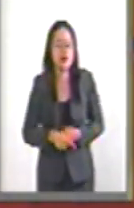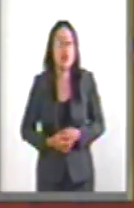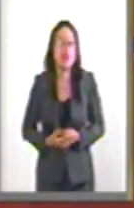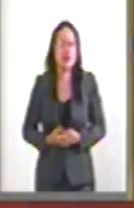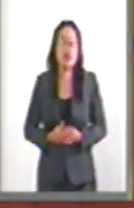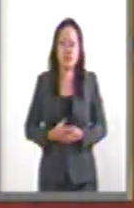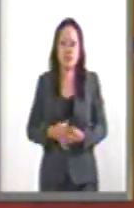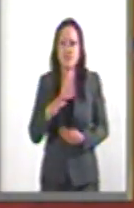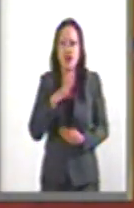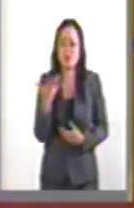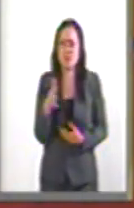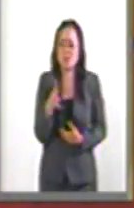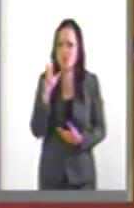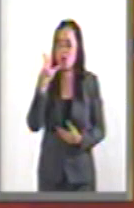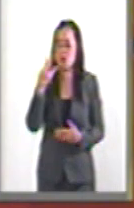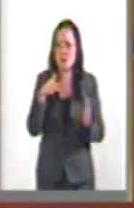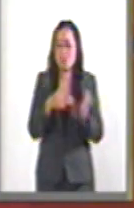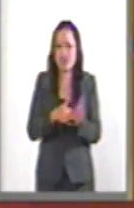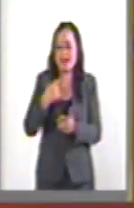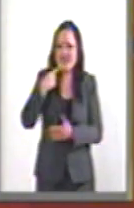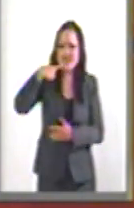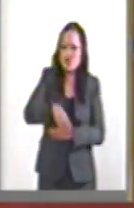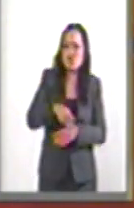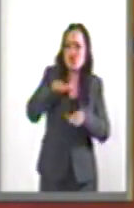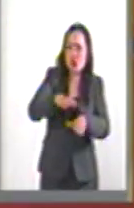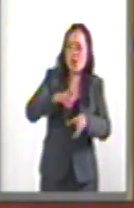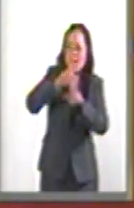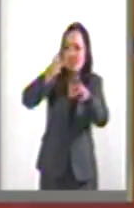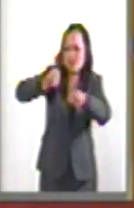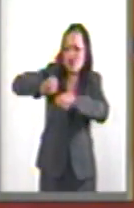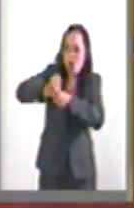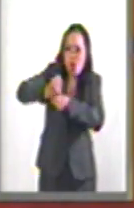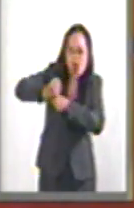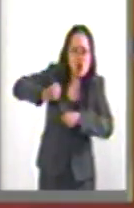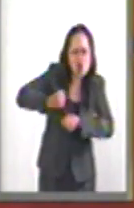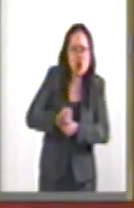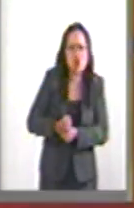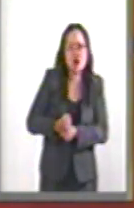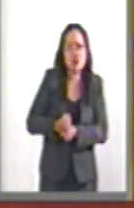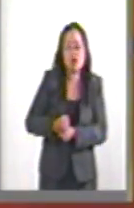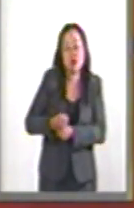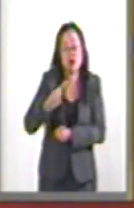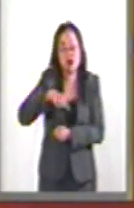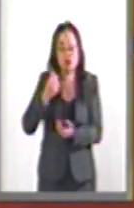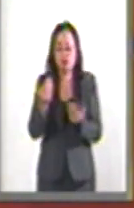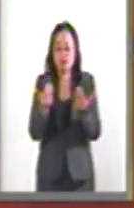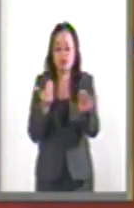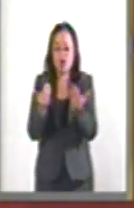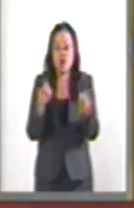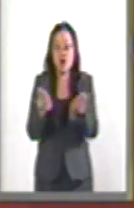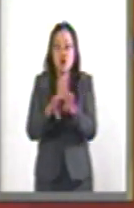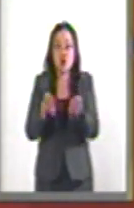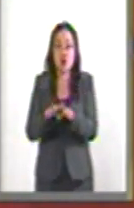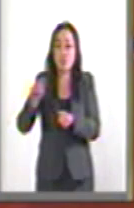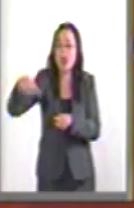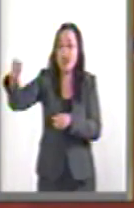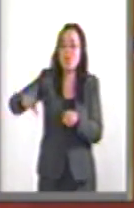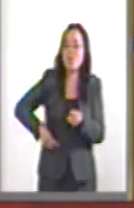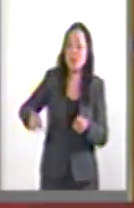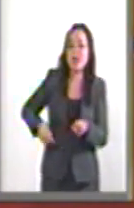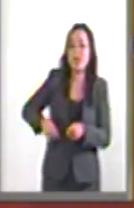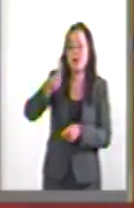Hay más de 8,000 denuncias sobre tortura. Y cuando comparamos, en el régimen de Pinochet